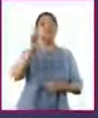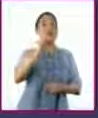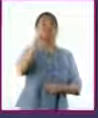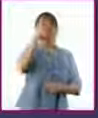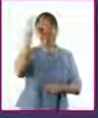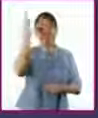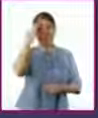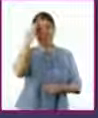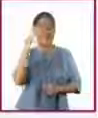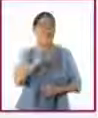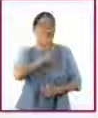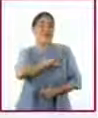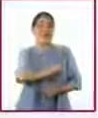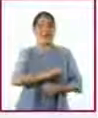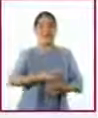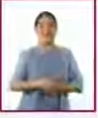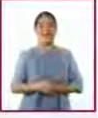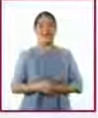favorita.